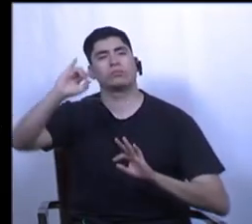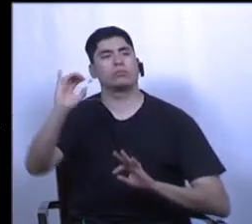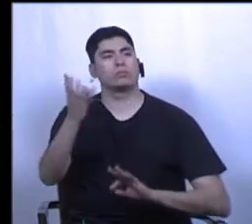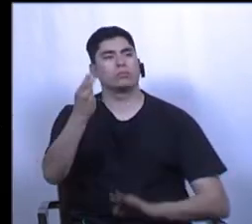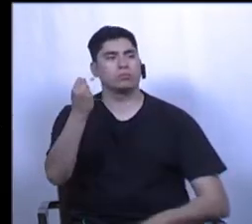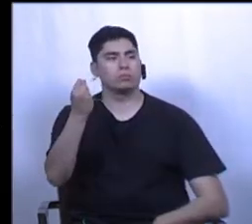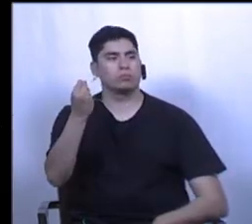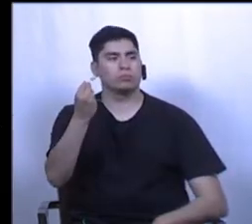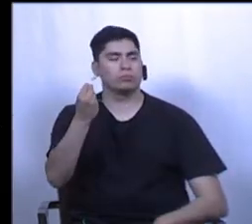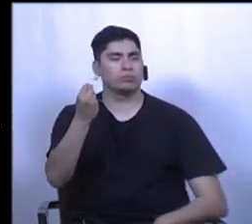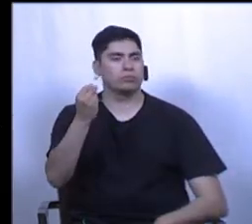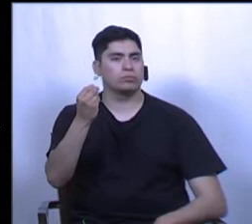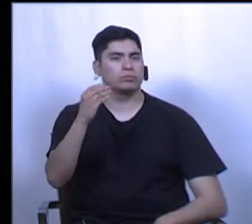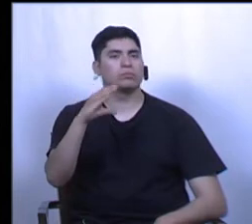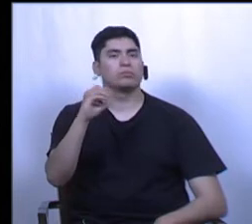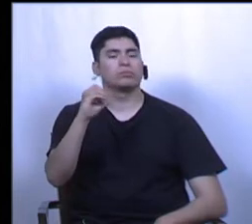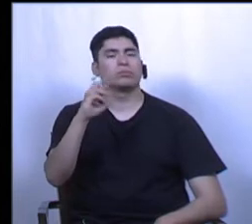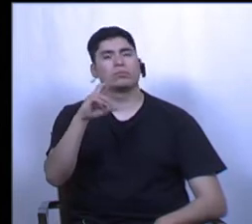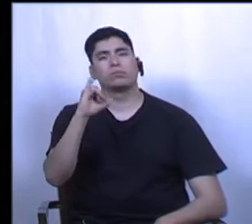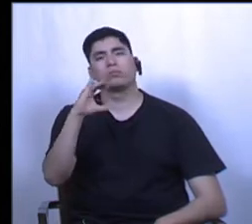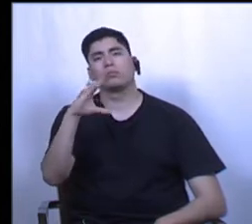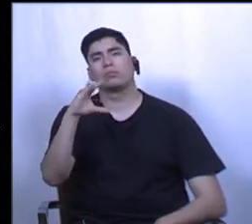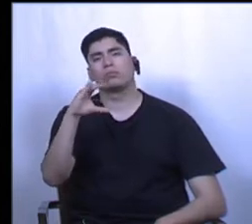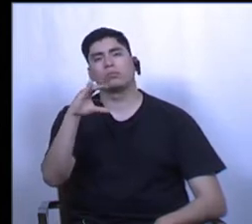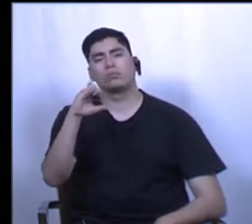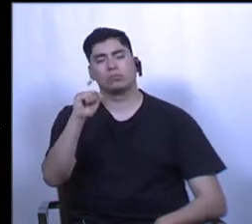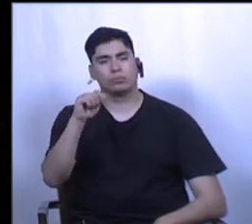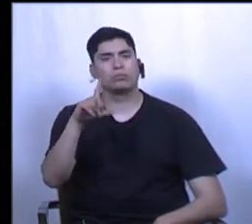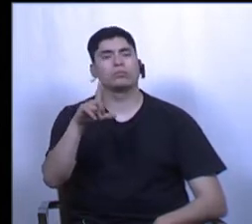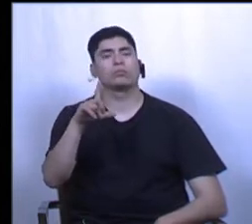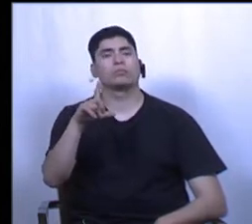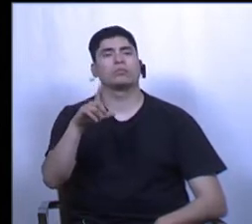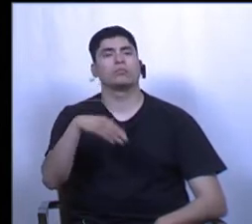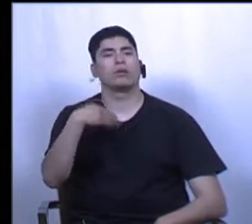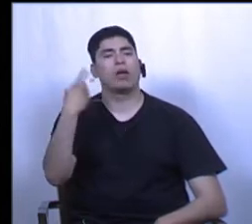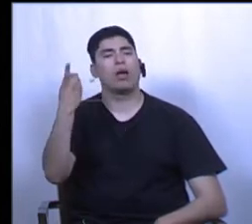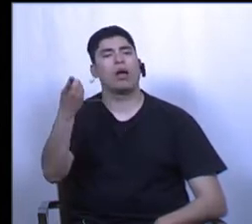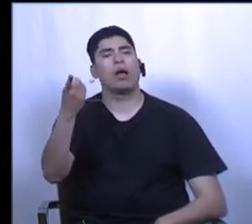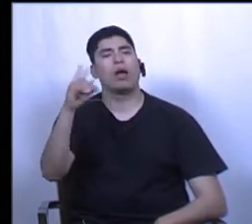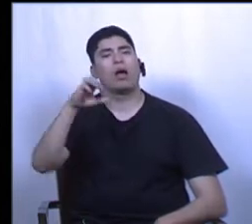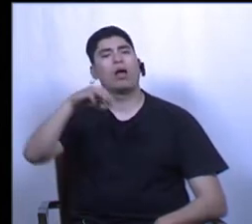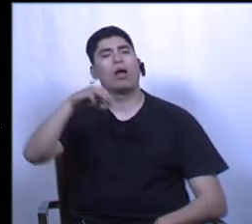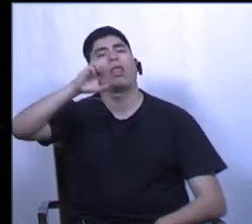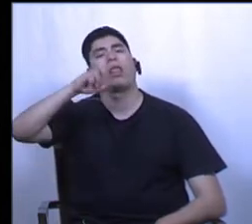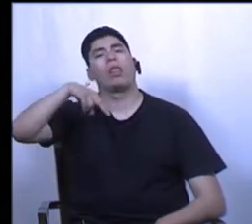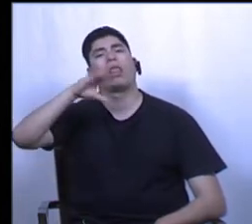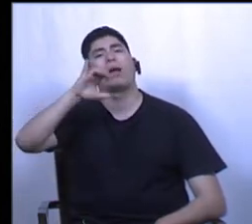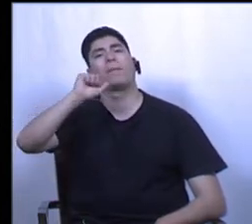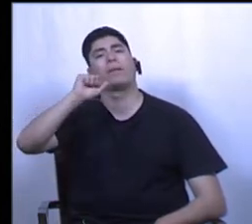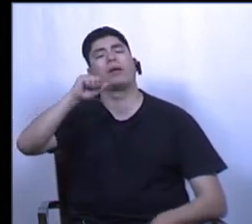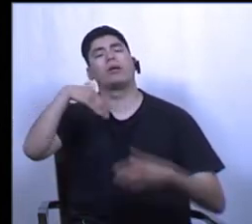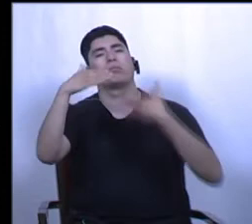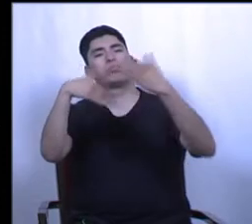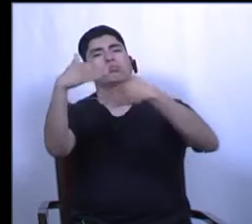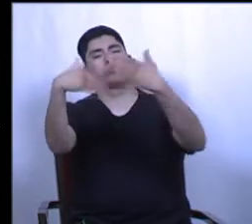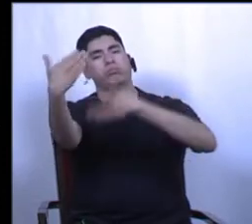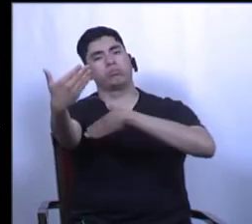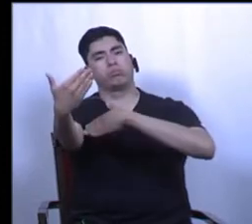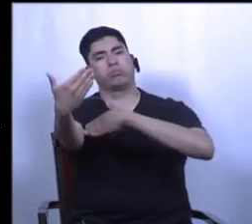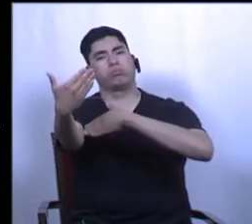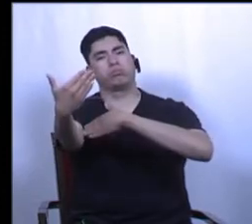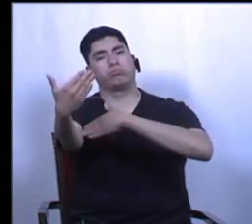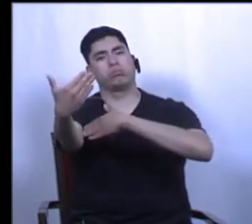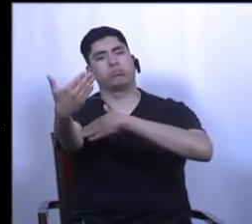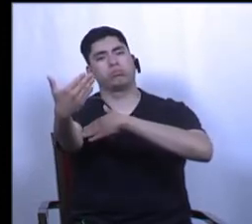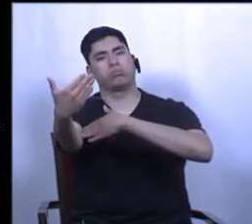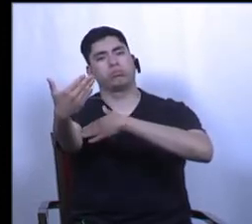un intervalo entre los primeros síntomas de que se tenga demencia y cómo se va a ver la aceleración de lo que va a